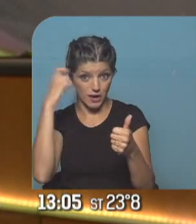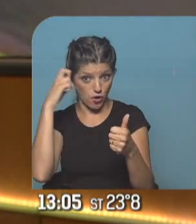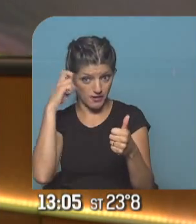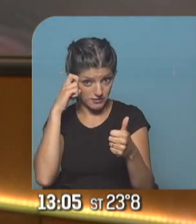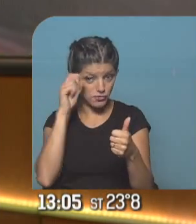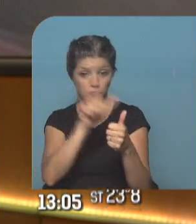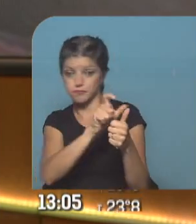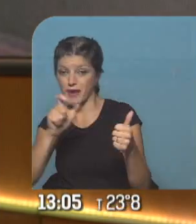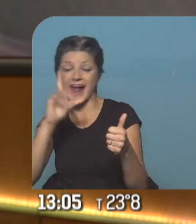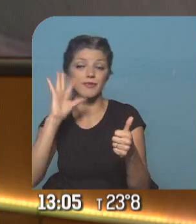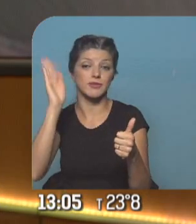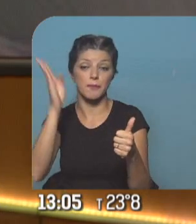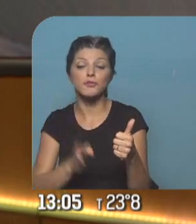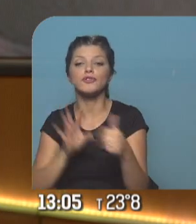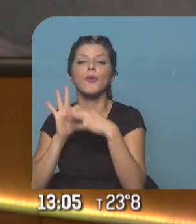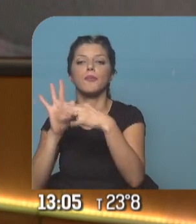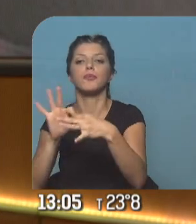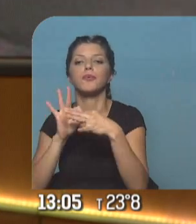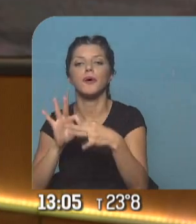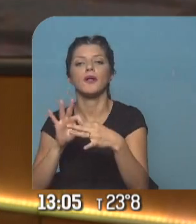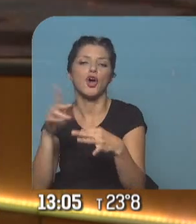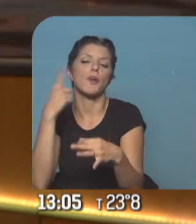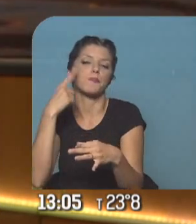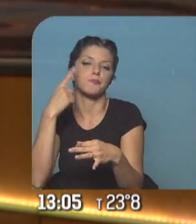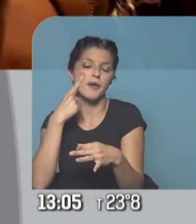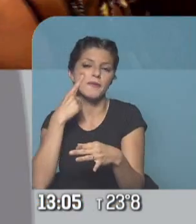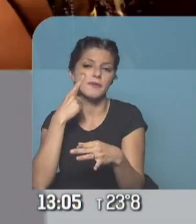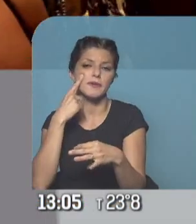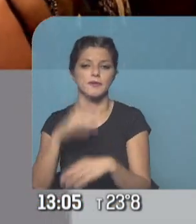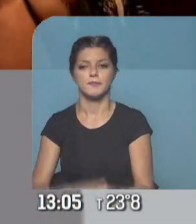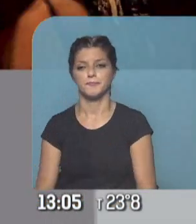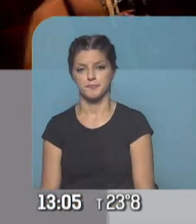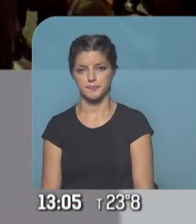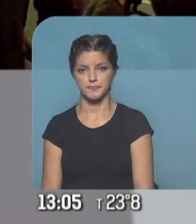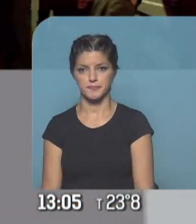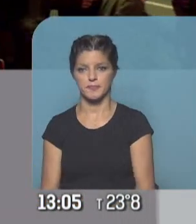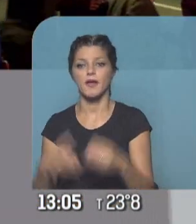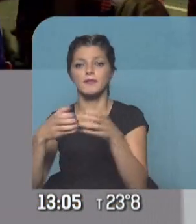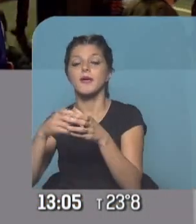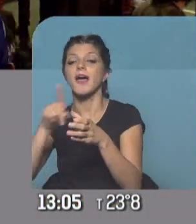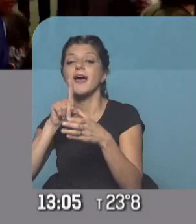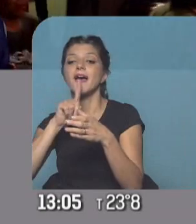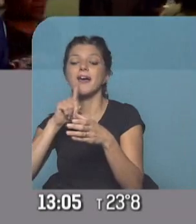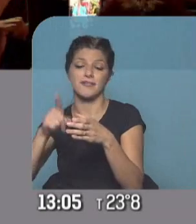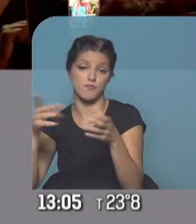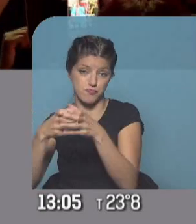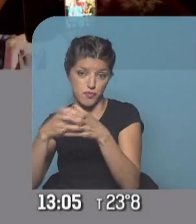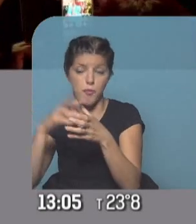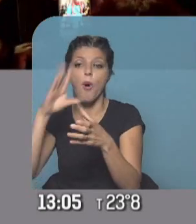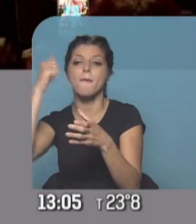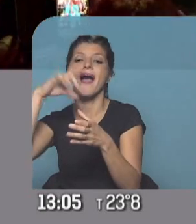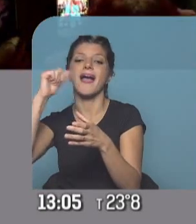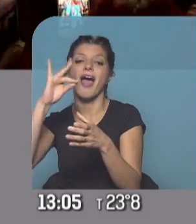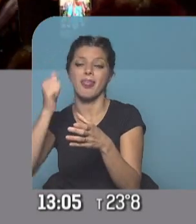mitad responden a lo que se llama la bancada latifundista, que tiene intereses en que el Amazonas se transforme